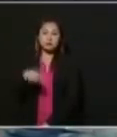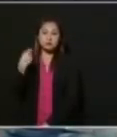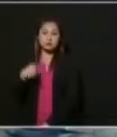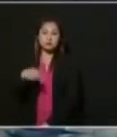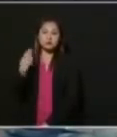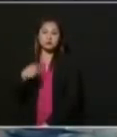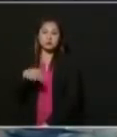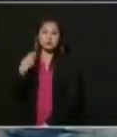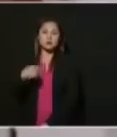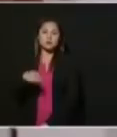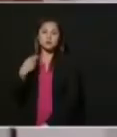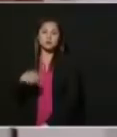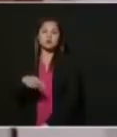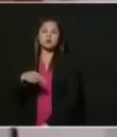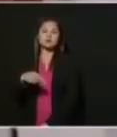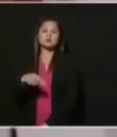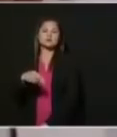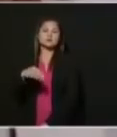una modernidad